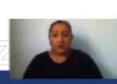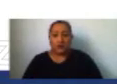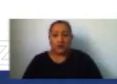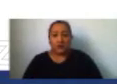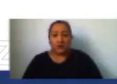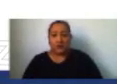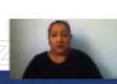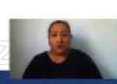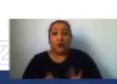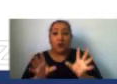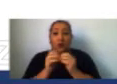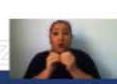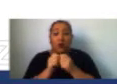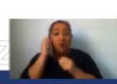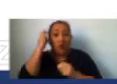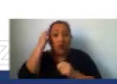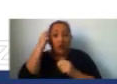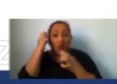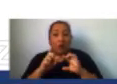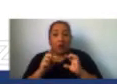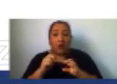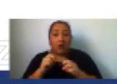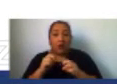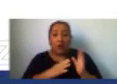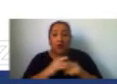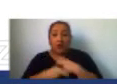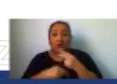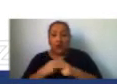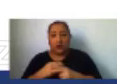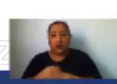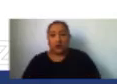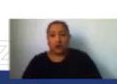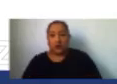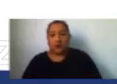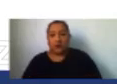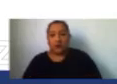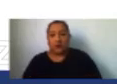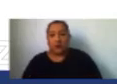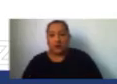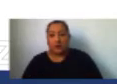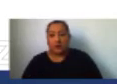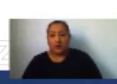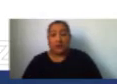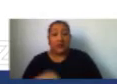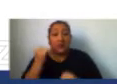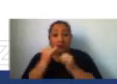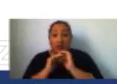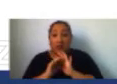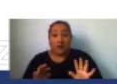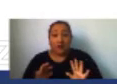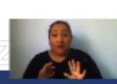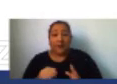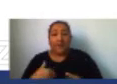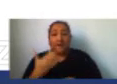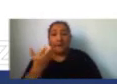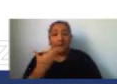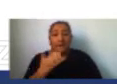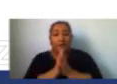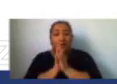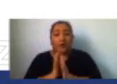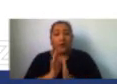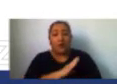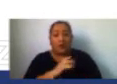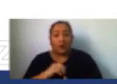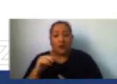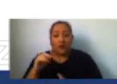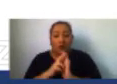alineado a la política pública y al Plan Nacional de Salud Mental. Finalmente, solicitamos al Gobierno Regional de